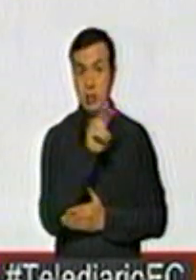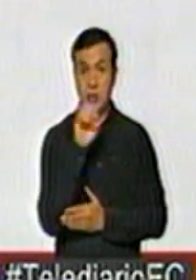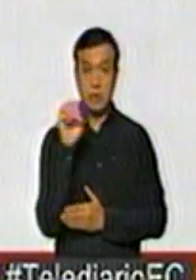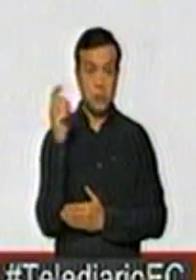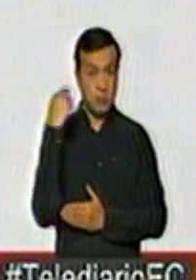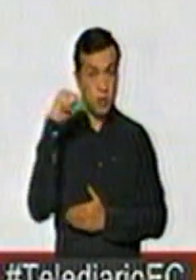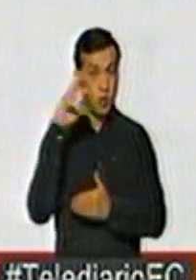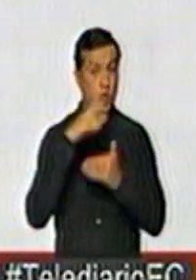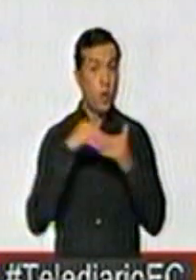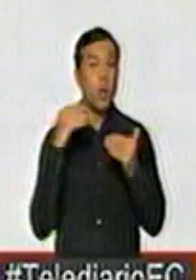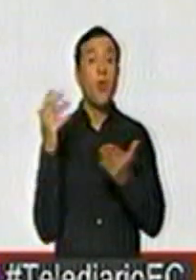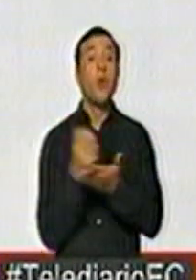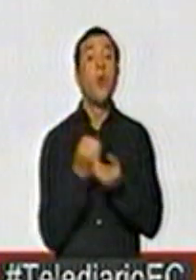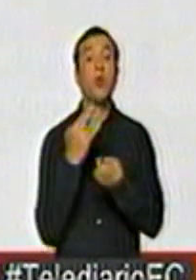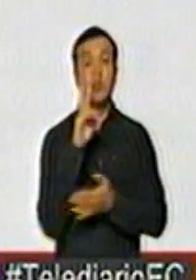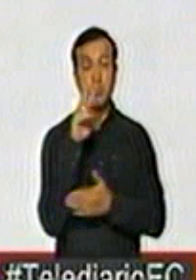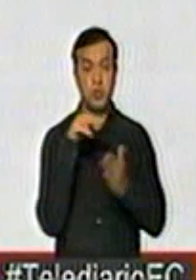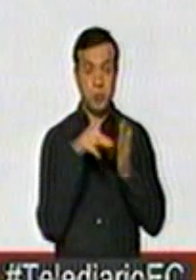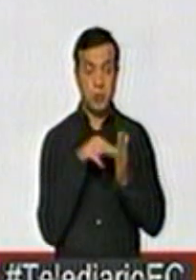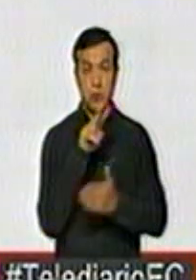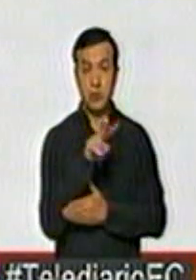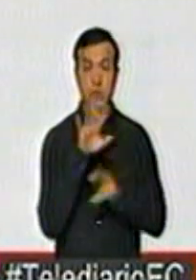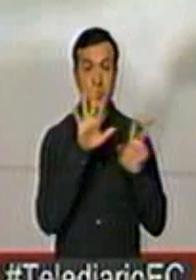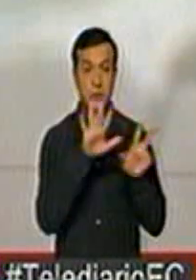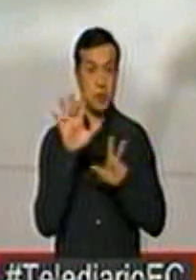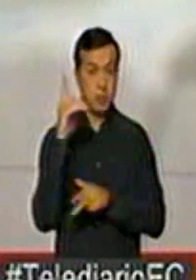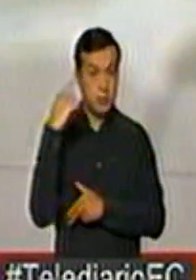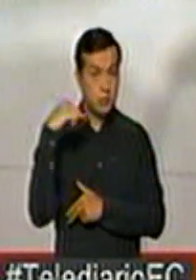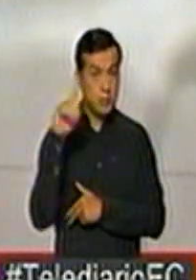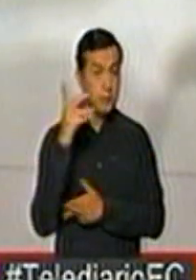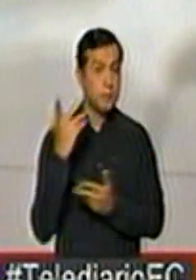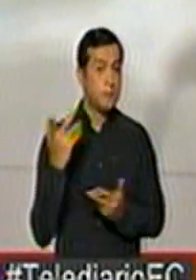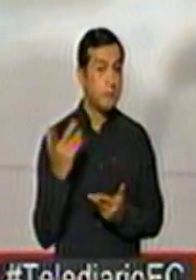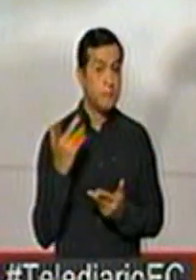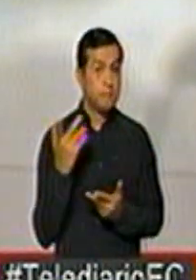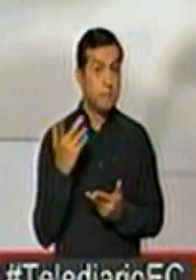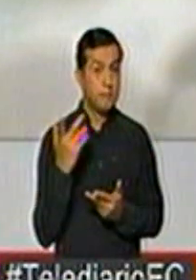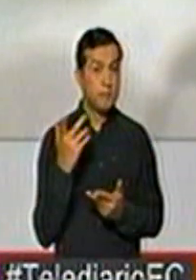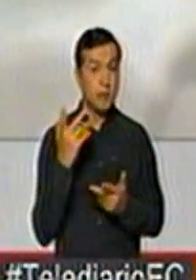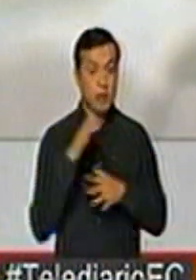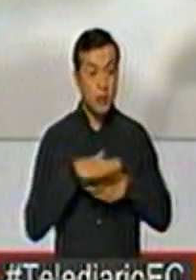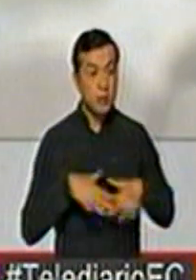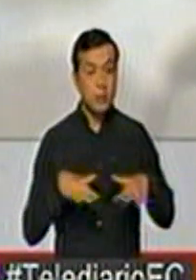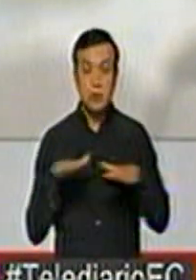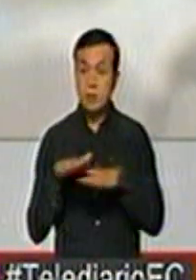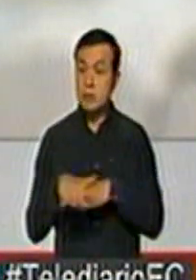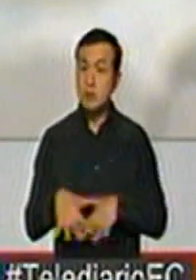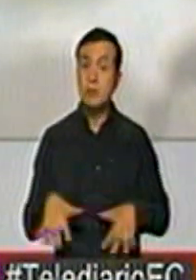$2,748 millones, pero solo se recibirá $2,288 millones. No existió un solo campo